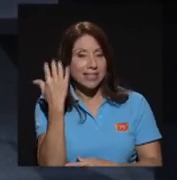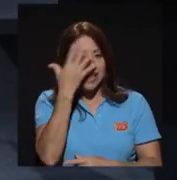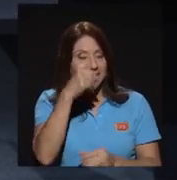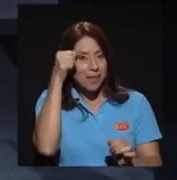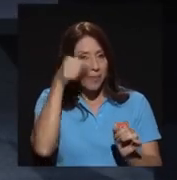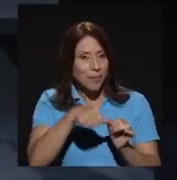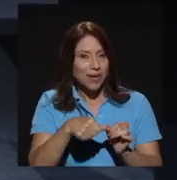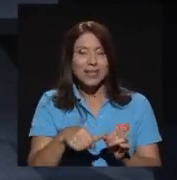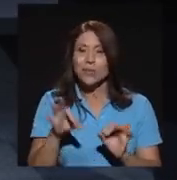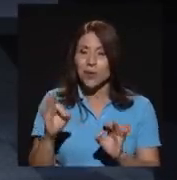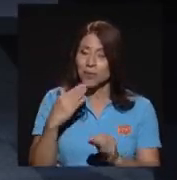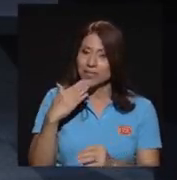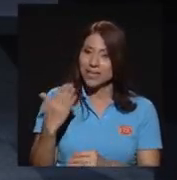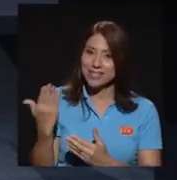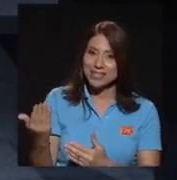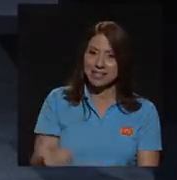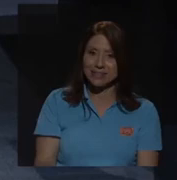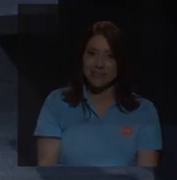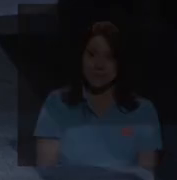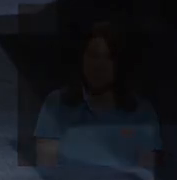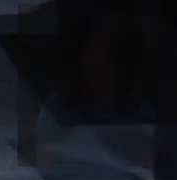bueno gracias